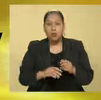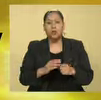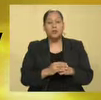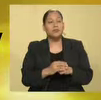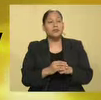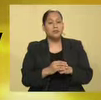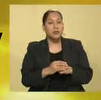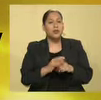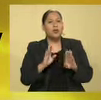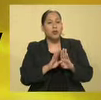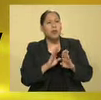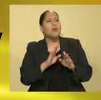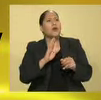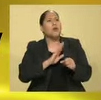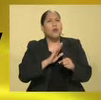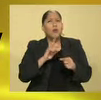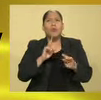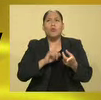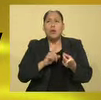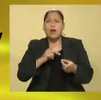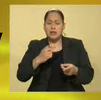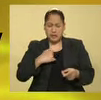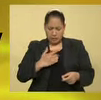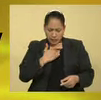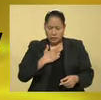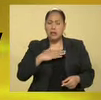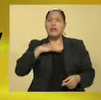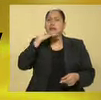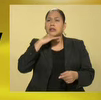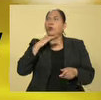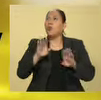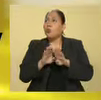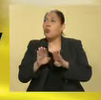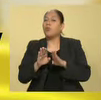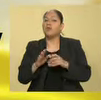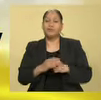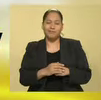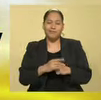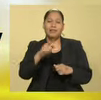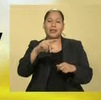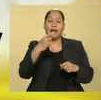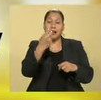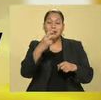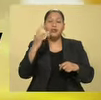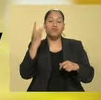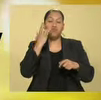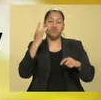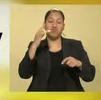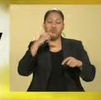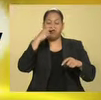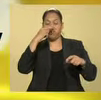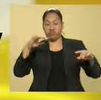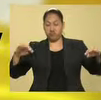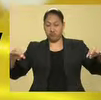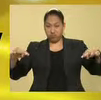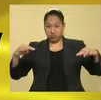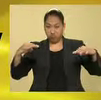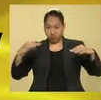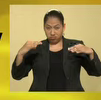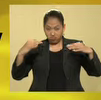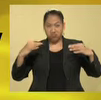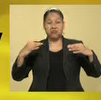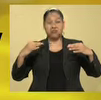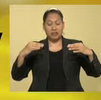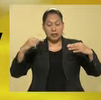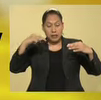exactamente dónde está tu satisfacción. Entonces, la vanidad como el primer elemento de dependencia externa que